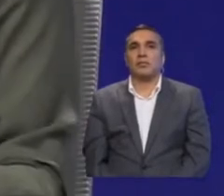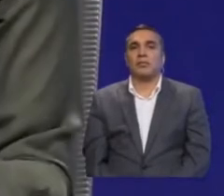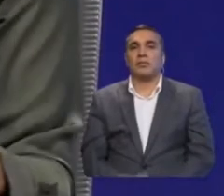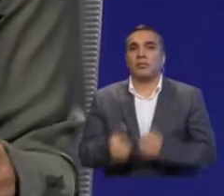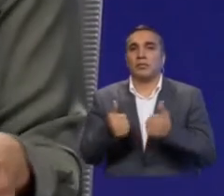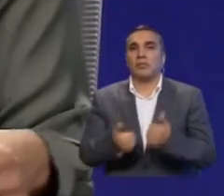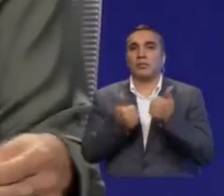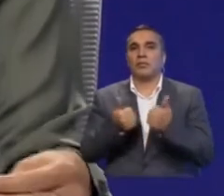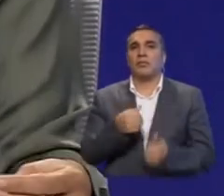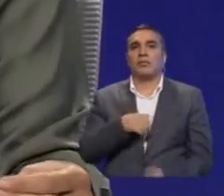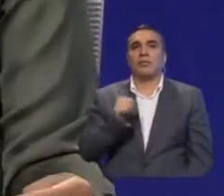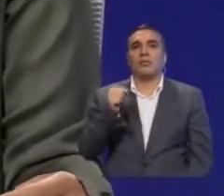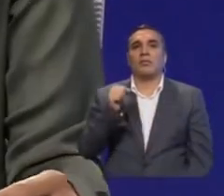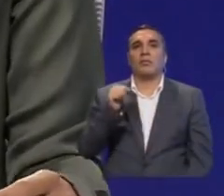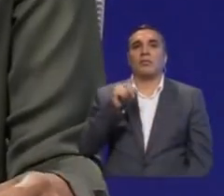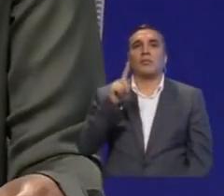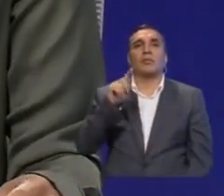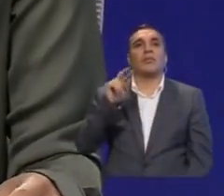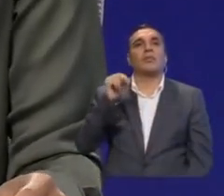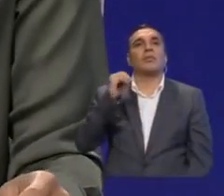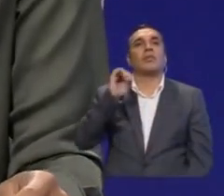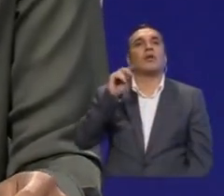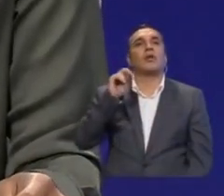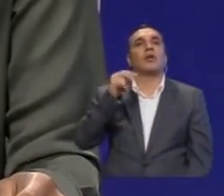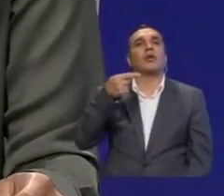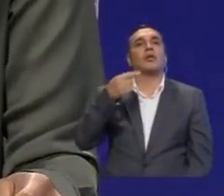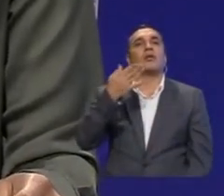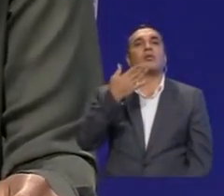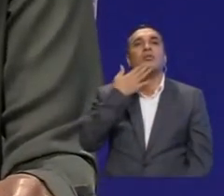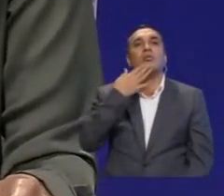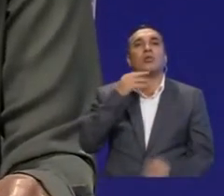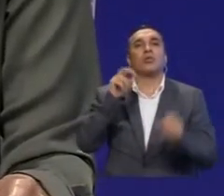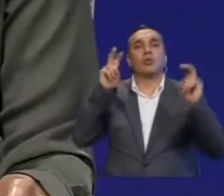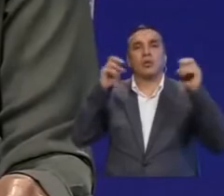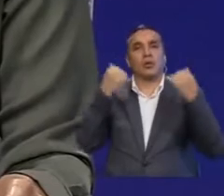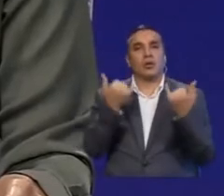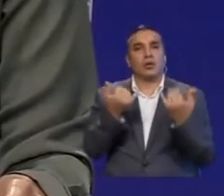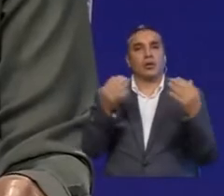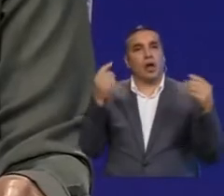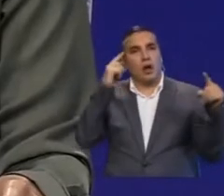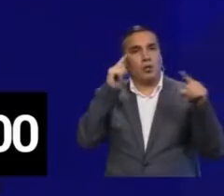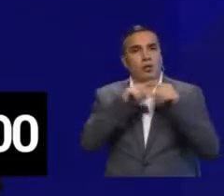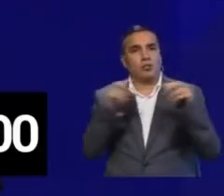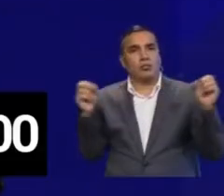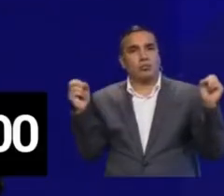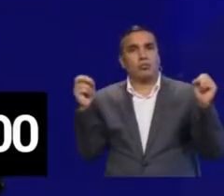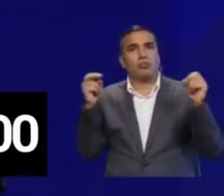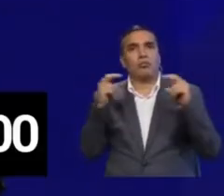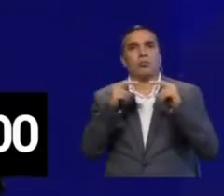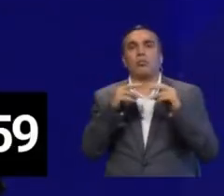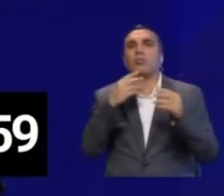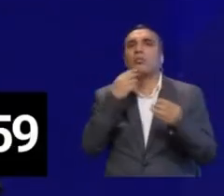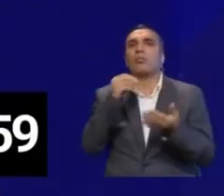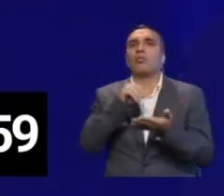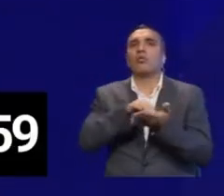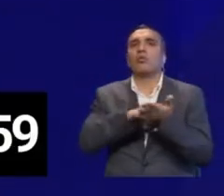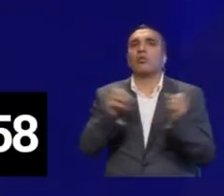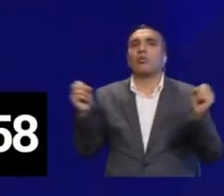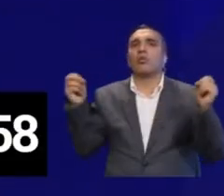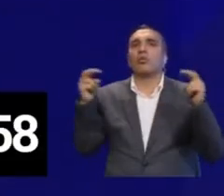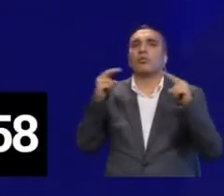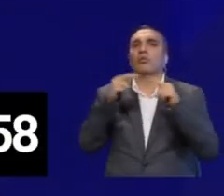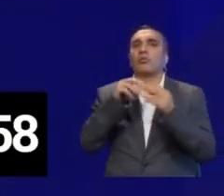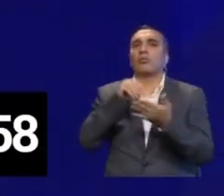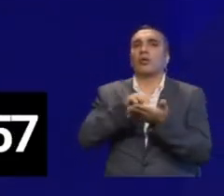Candidato Sacnay, ¿cómo se establece puentes en este país? ¿Cómo se qué, perdón? Se establece puentes en